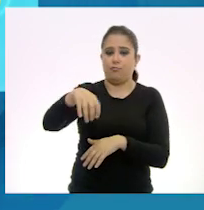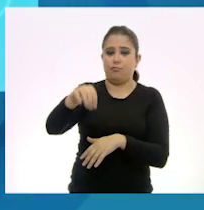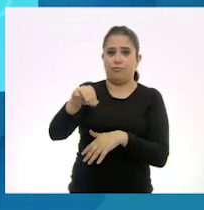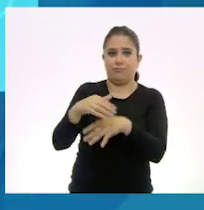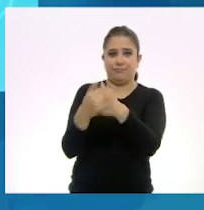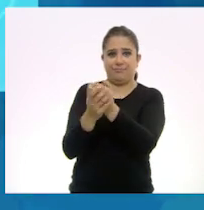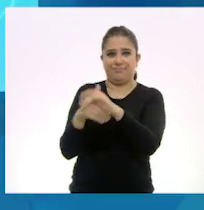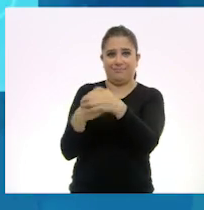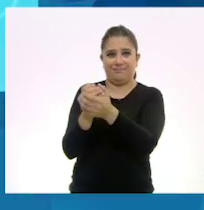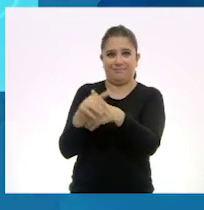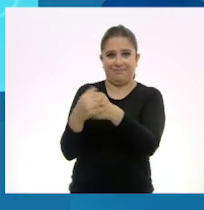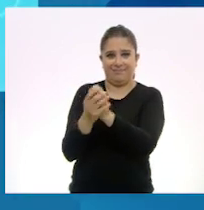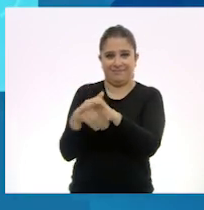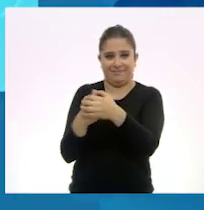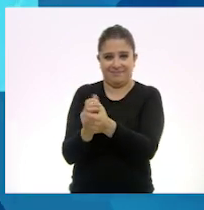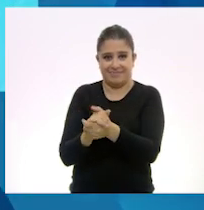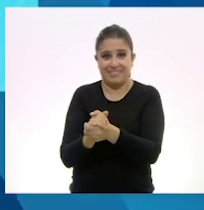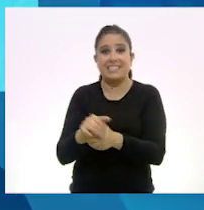con agua.